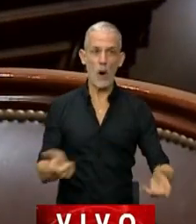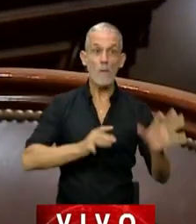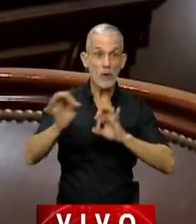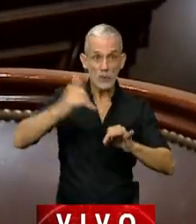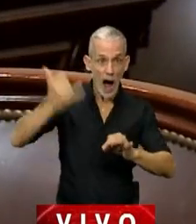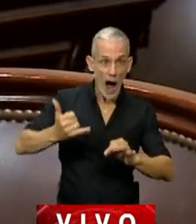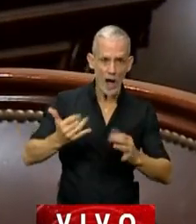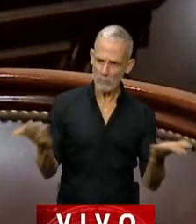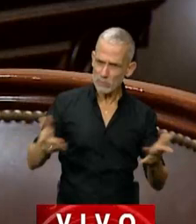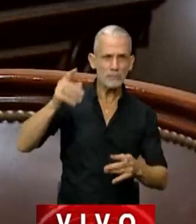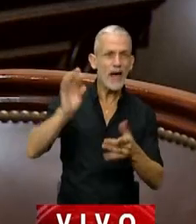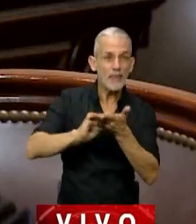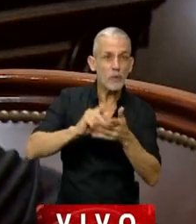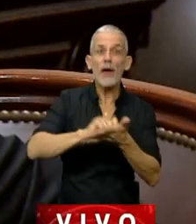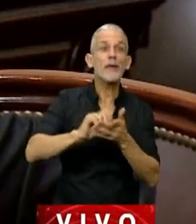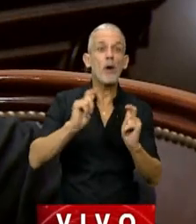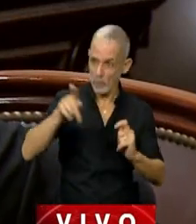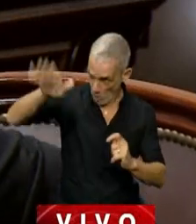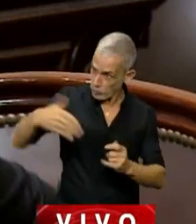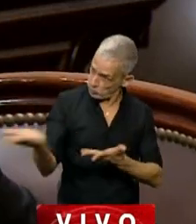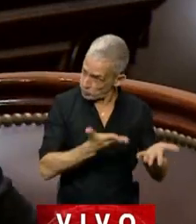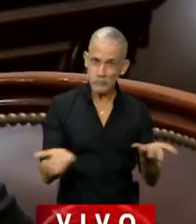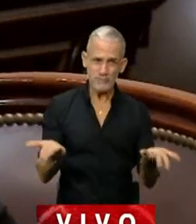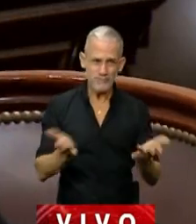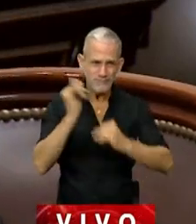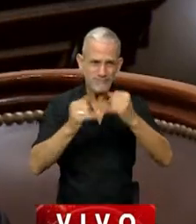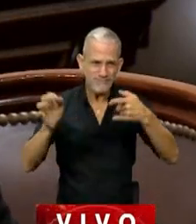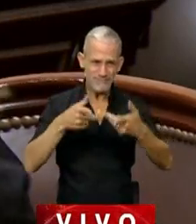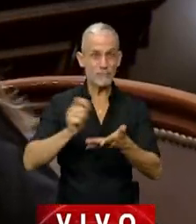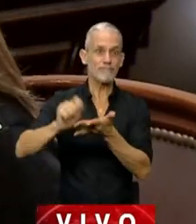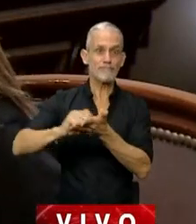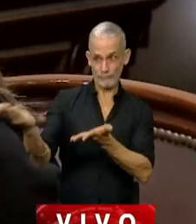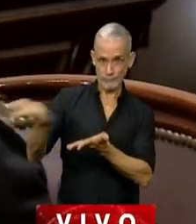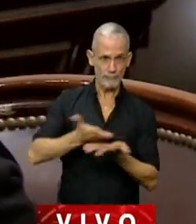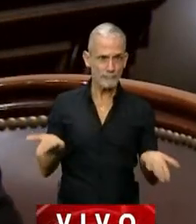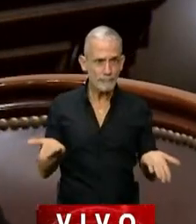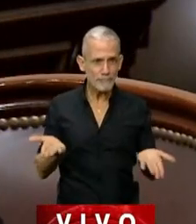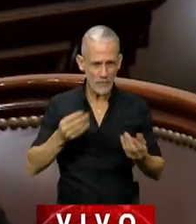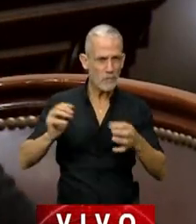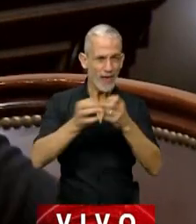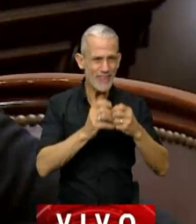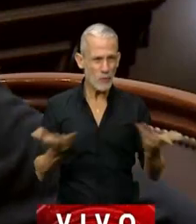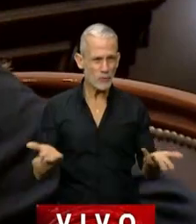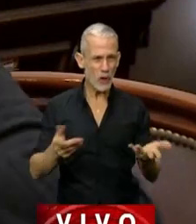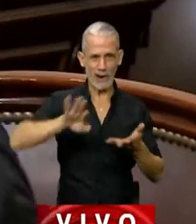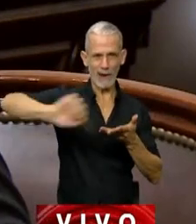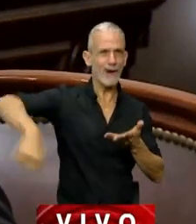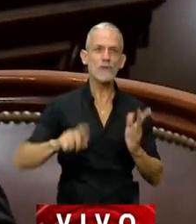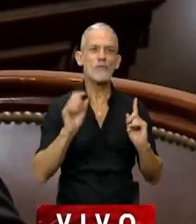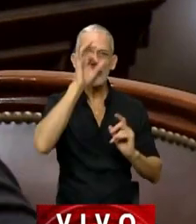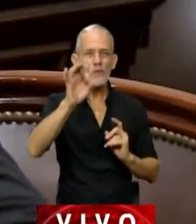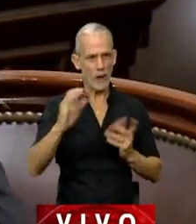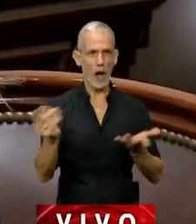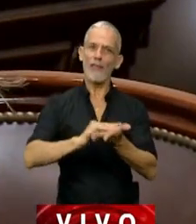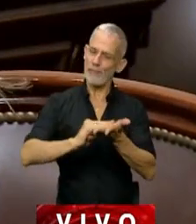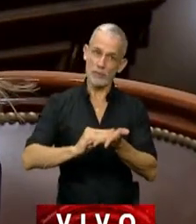proyecto, se trae al diputado, que es el autor del proyecto, para la discusión. Bueno, esto fue